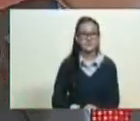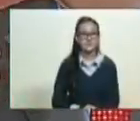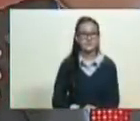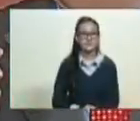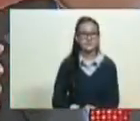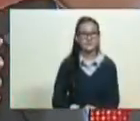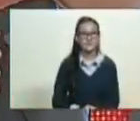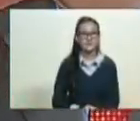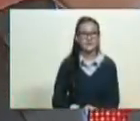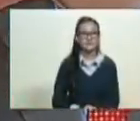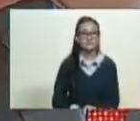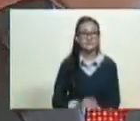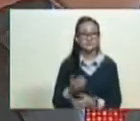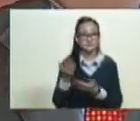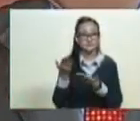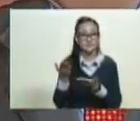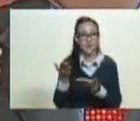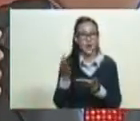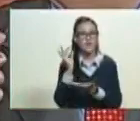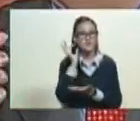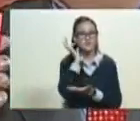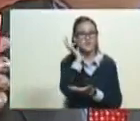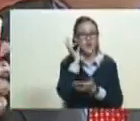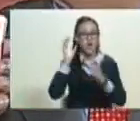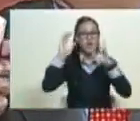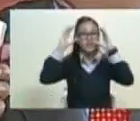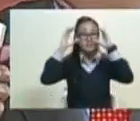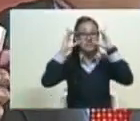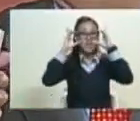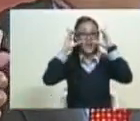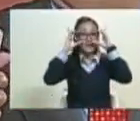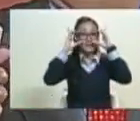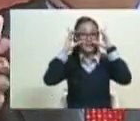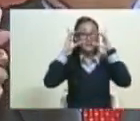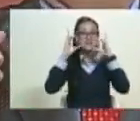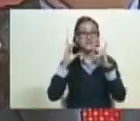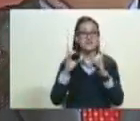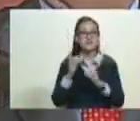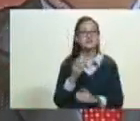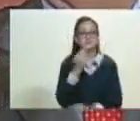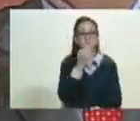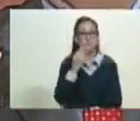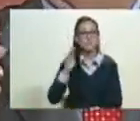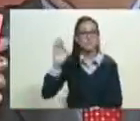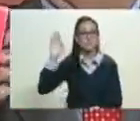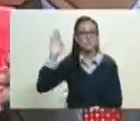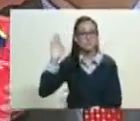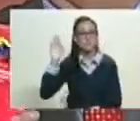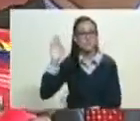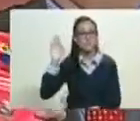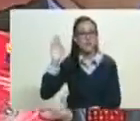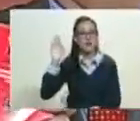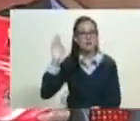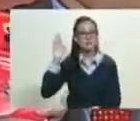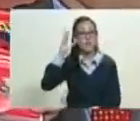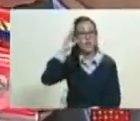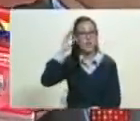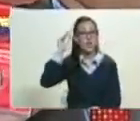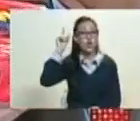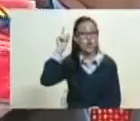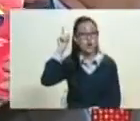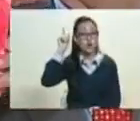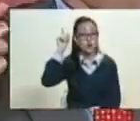Ciudadana, camarada de siempre, Delcy Rodríguez, jura usted por el Dios